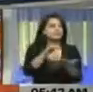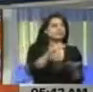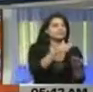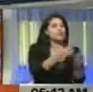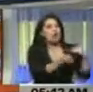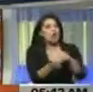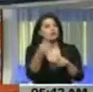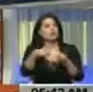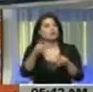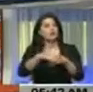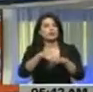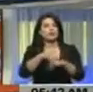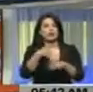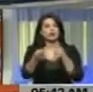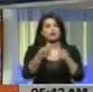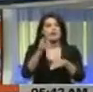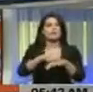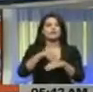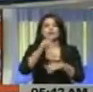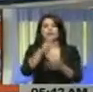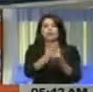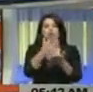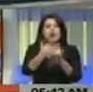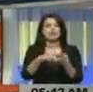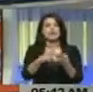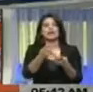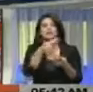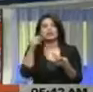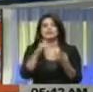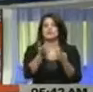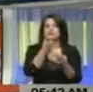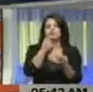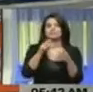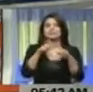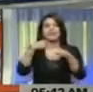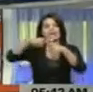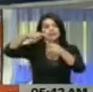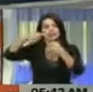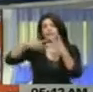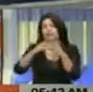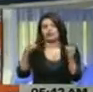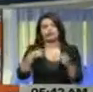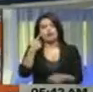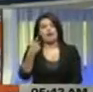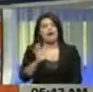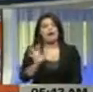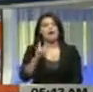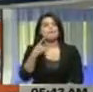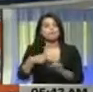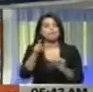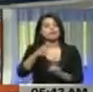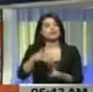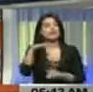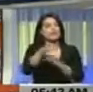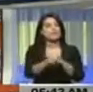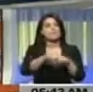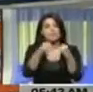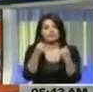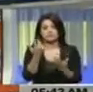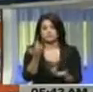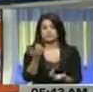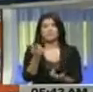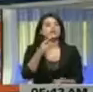mayor ganancia, porque no está regulado el tema de las tortas, los dulces, las pastas secas, los cachitos, pero obviamente la gente lo que requiere es pan, y no se está diciéndole